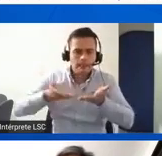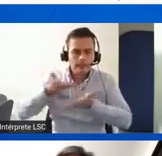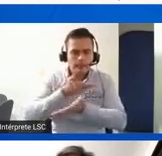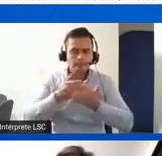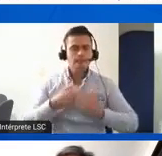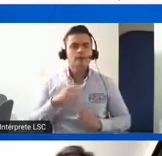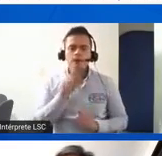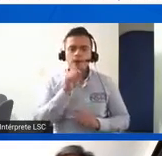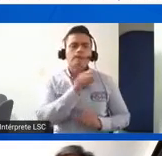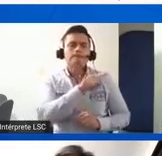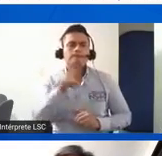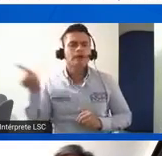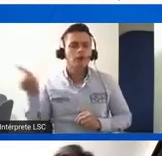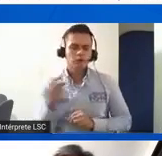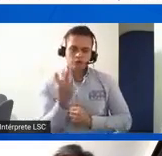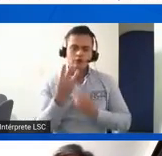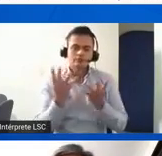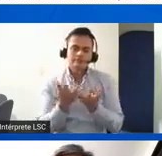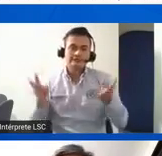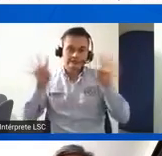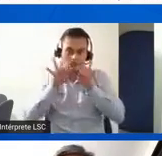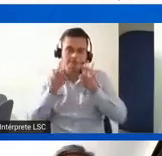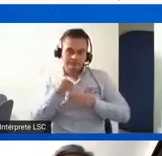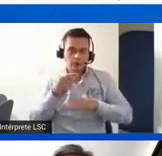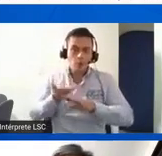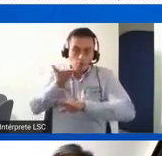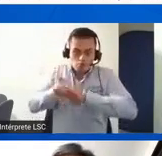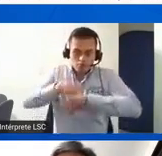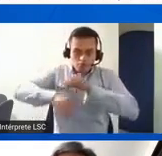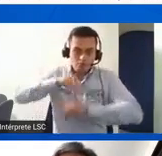los senadores proponentes